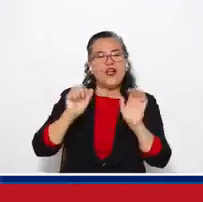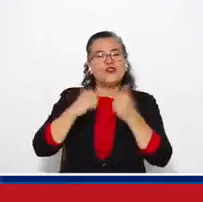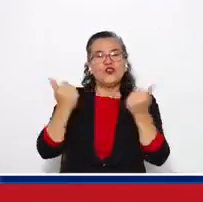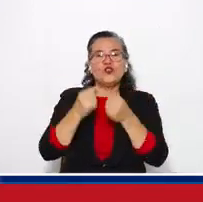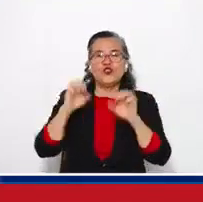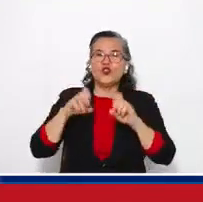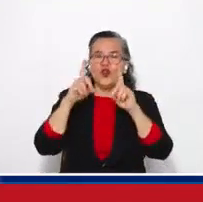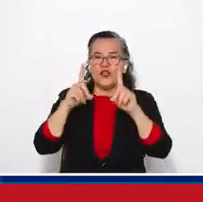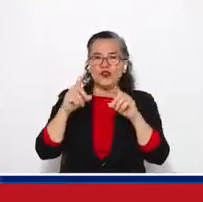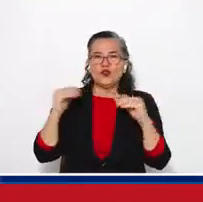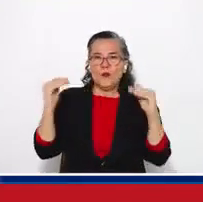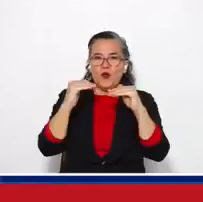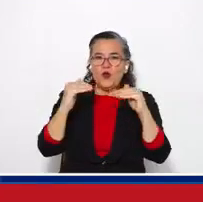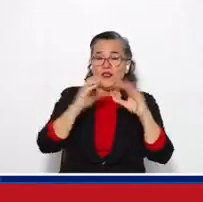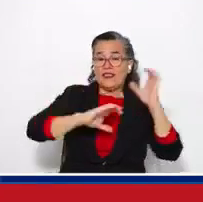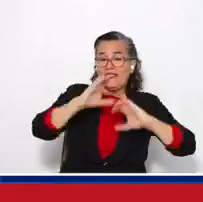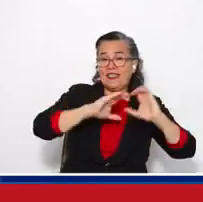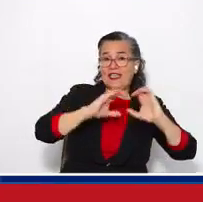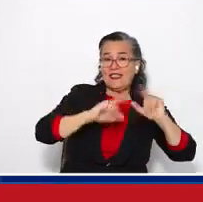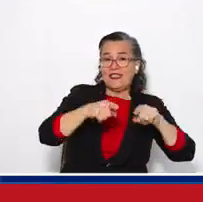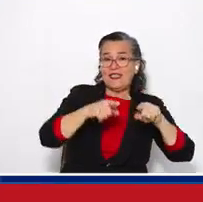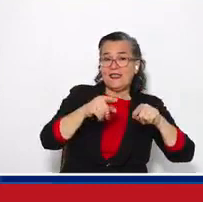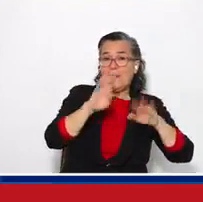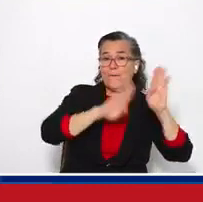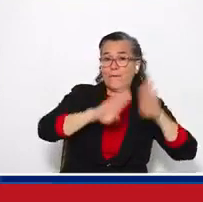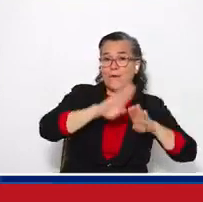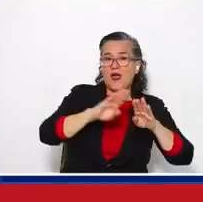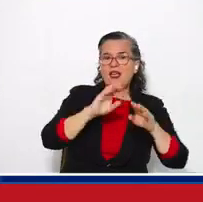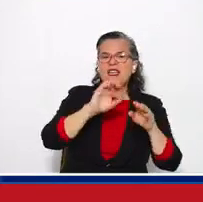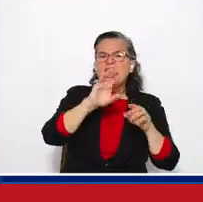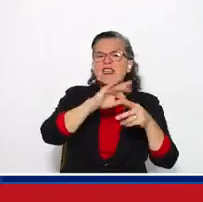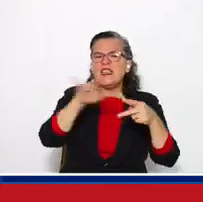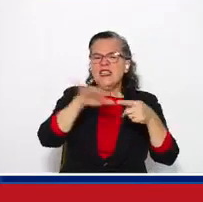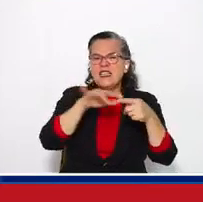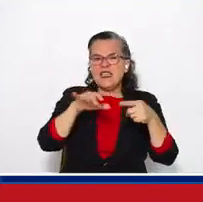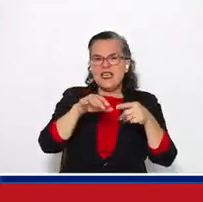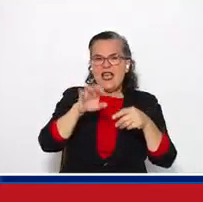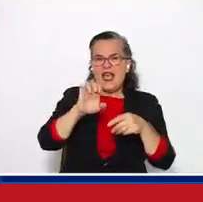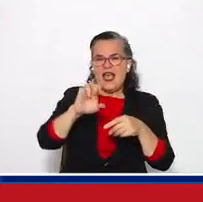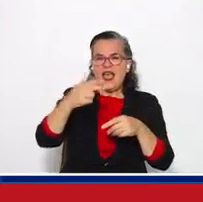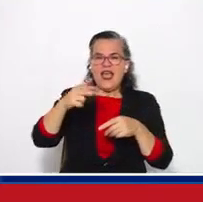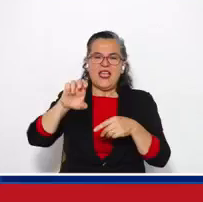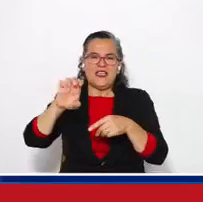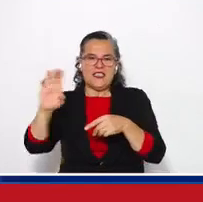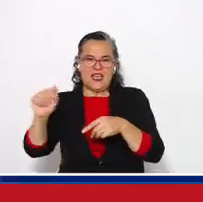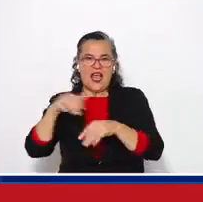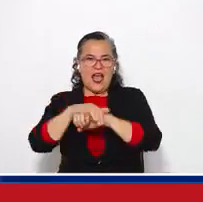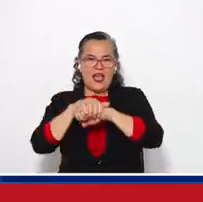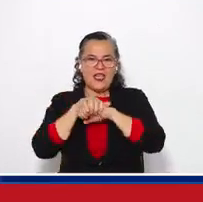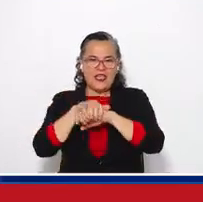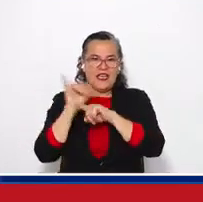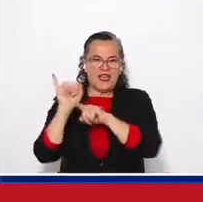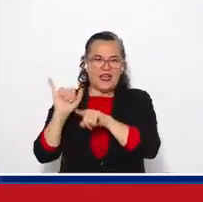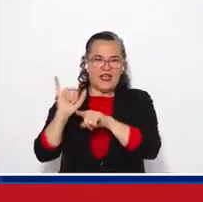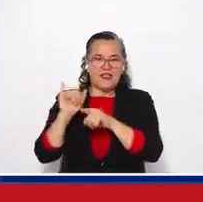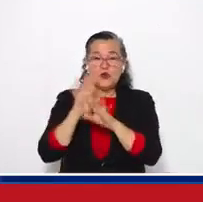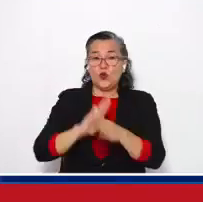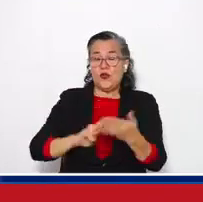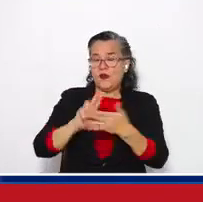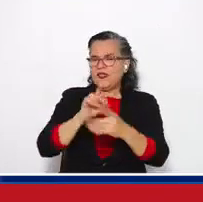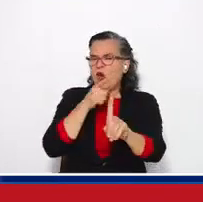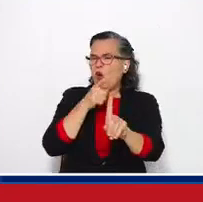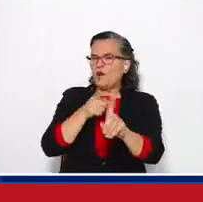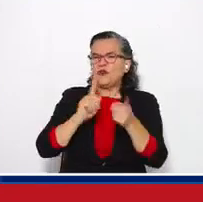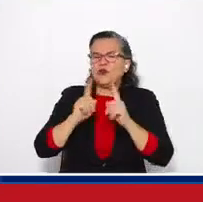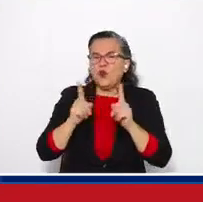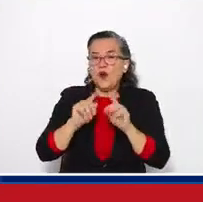Ciencias Agrícolas y Biológicas, más conocida por sus siglas en inglés como HECHERA, una asociación de universidades que tiene como objetivo